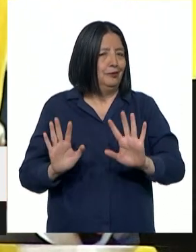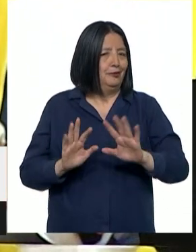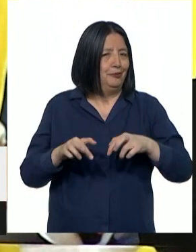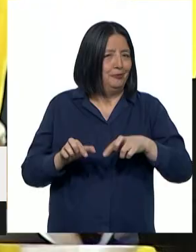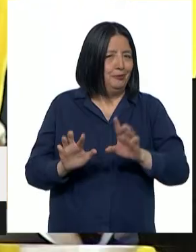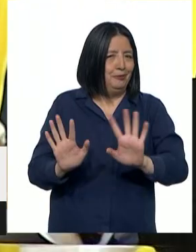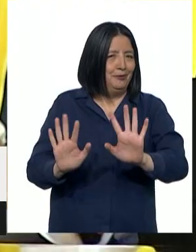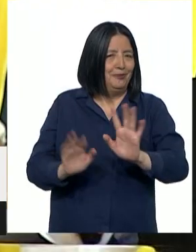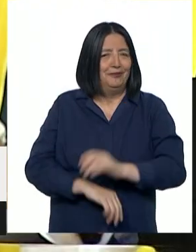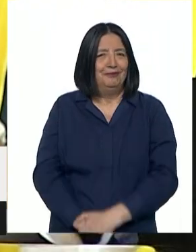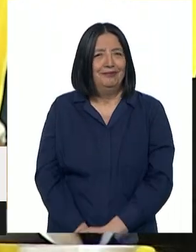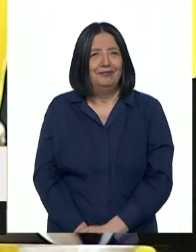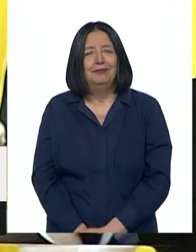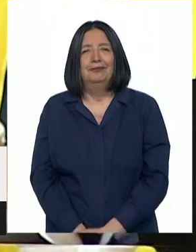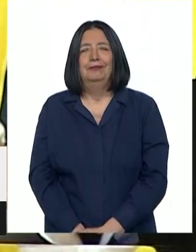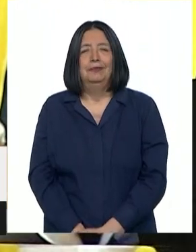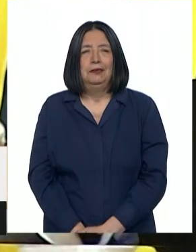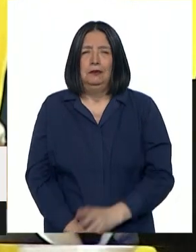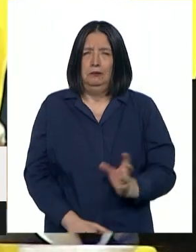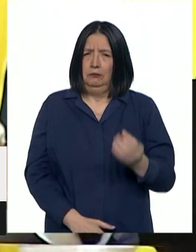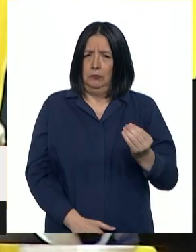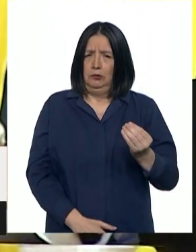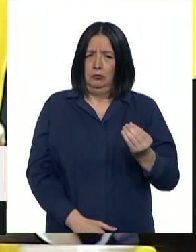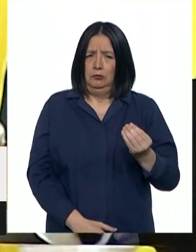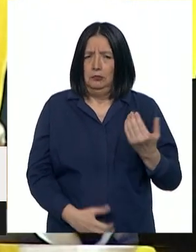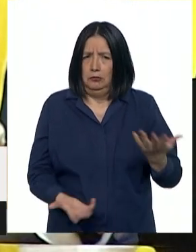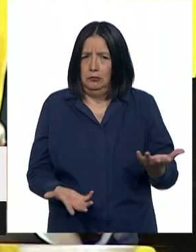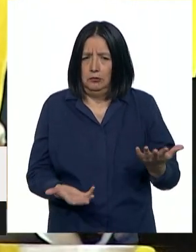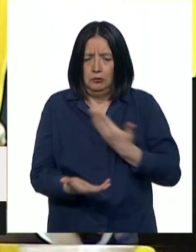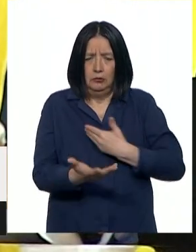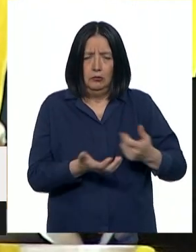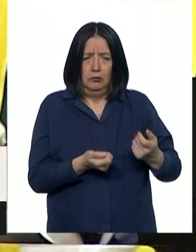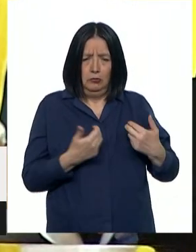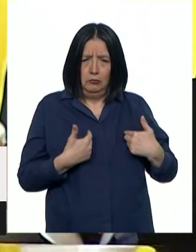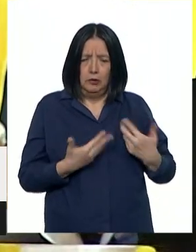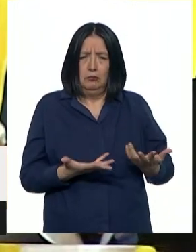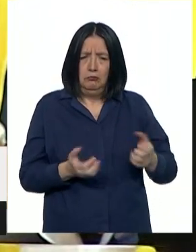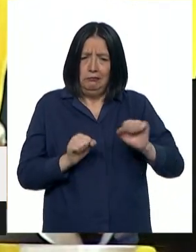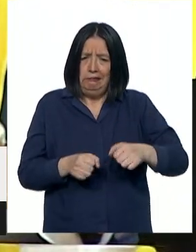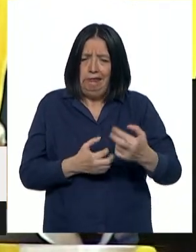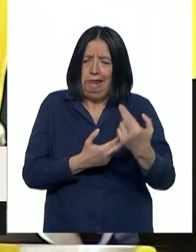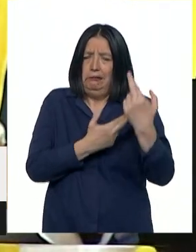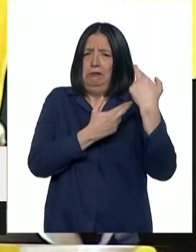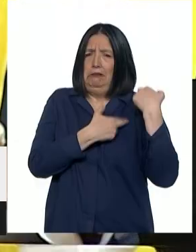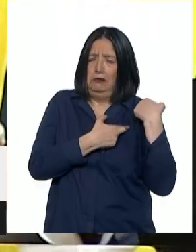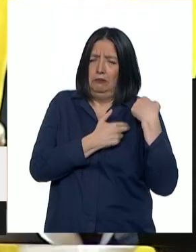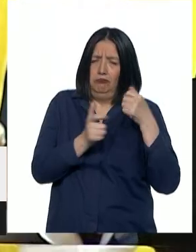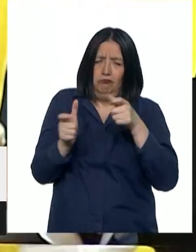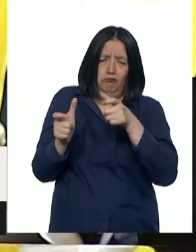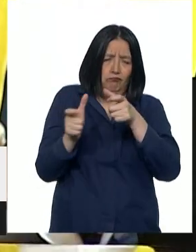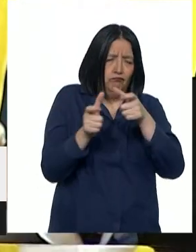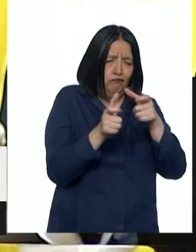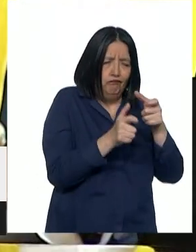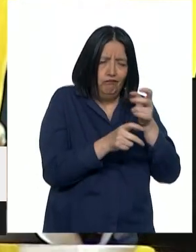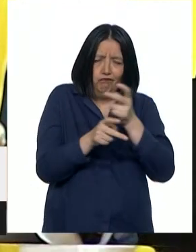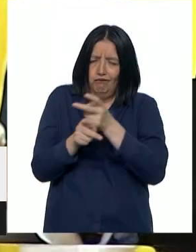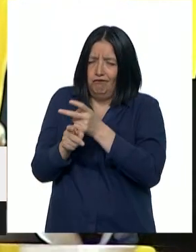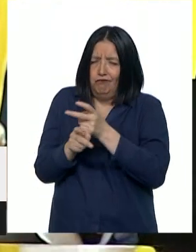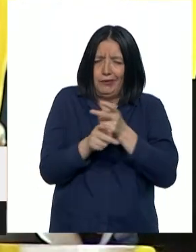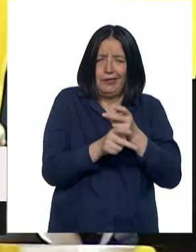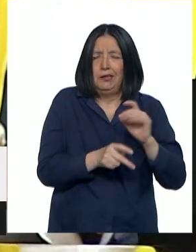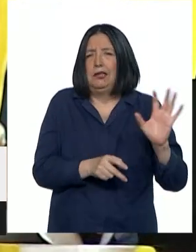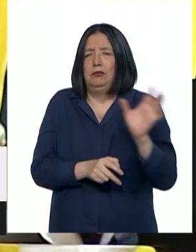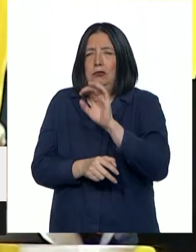ni aceptar. Porque como gobierno tenemos la responsabilidad de velar por todos